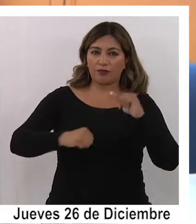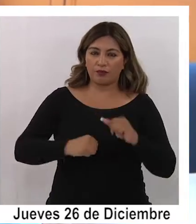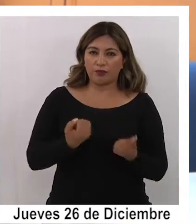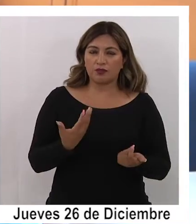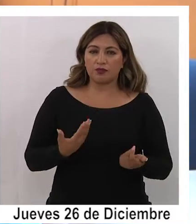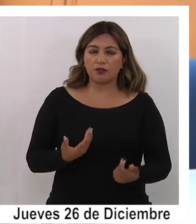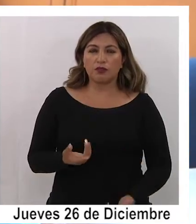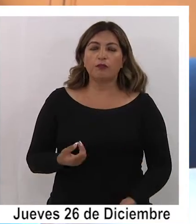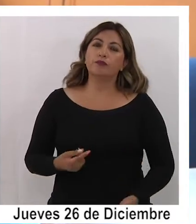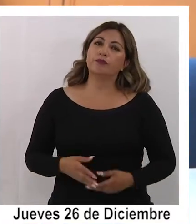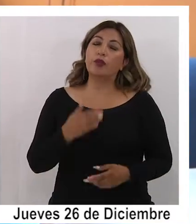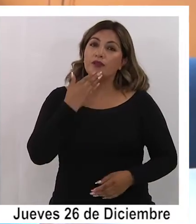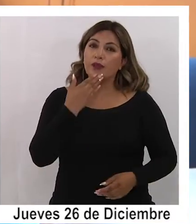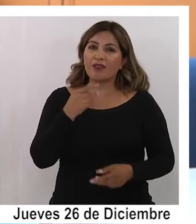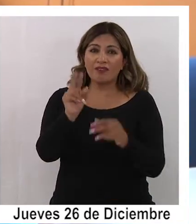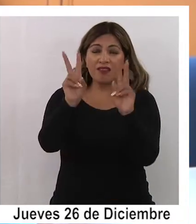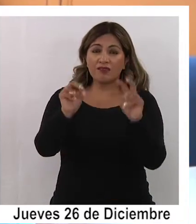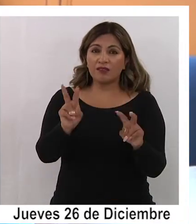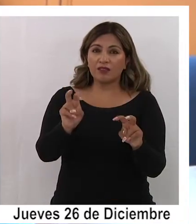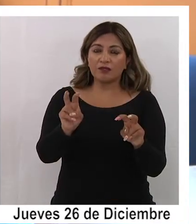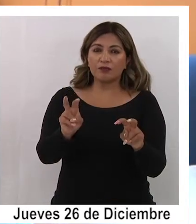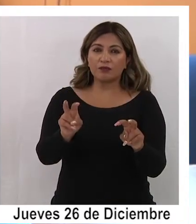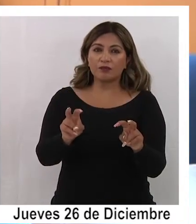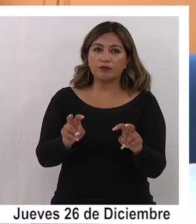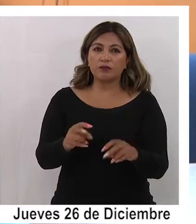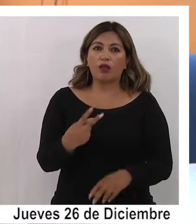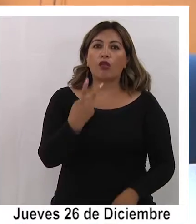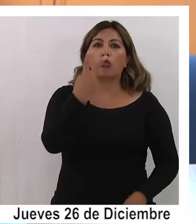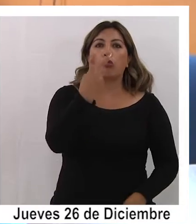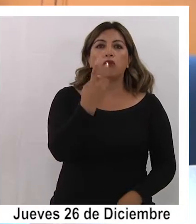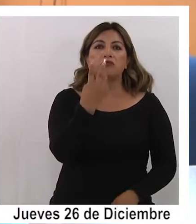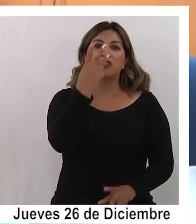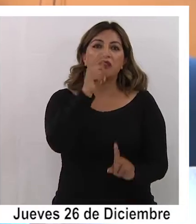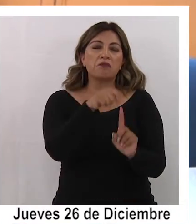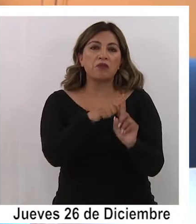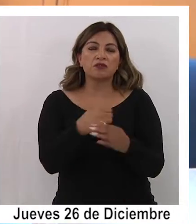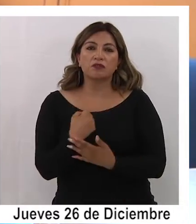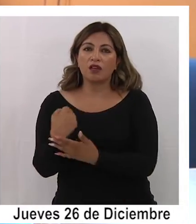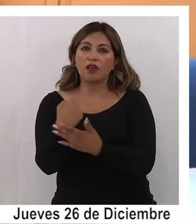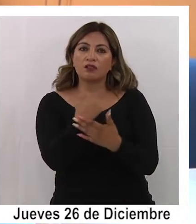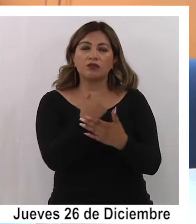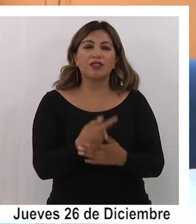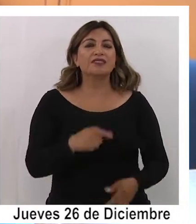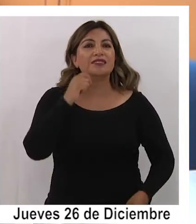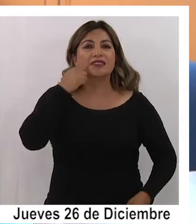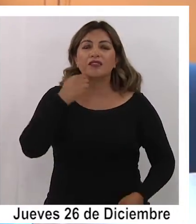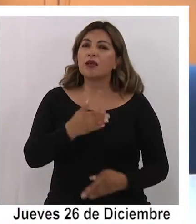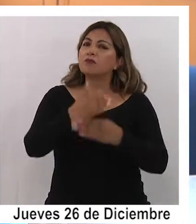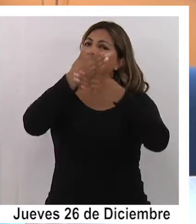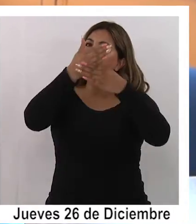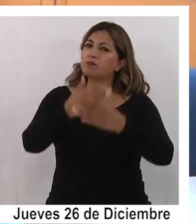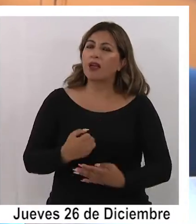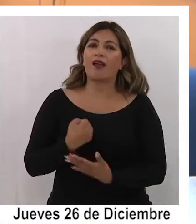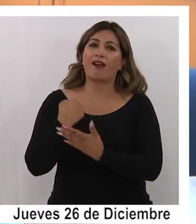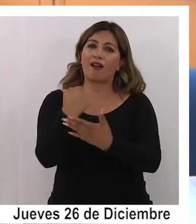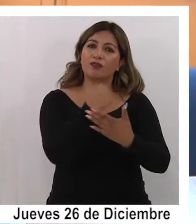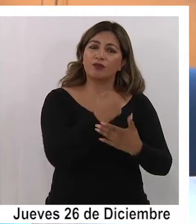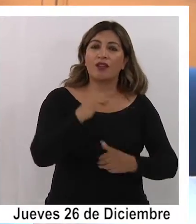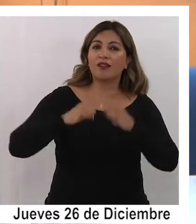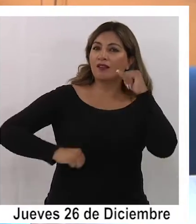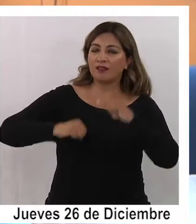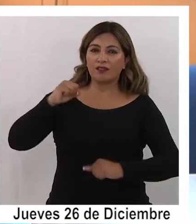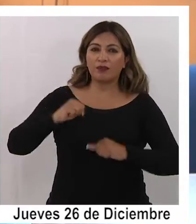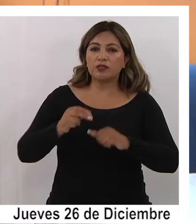ayuda de las pymes, pero obviamente el tema no es por dos o tres meses, el tema es la existencia